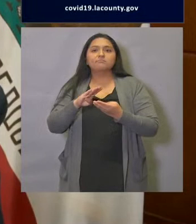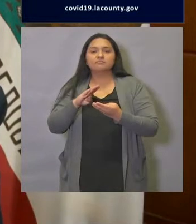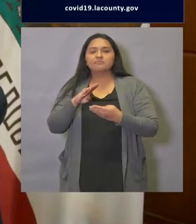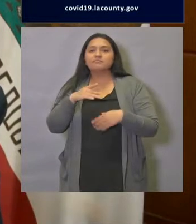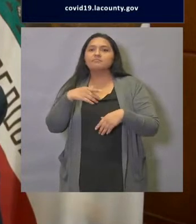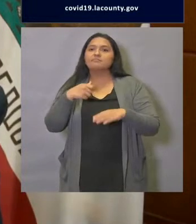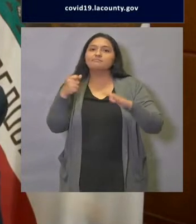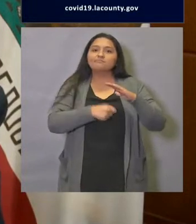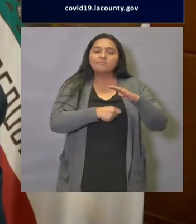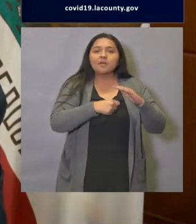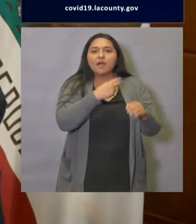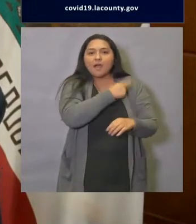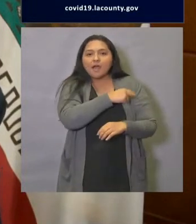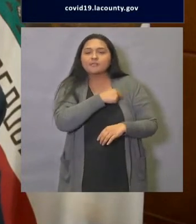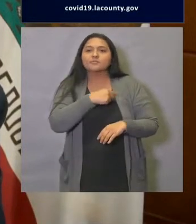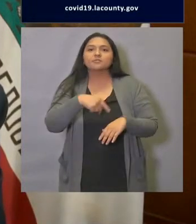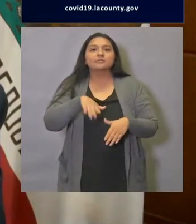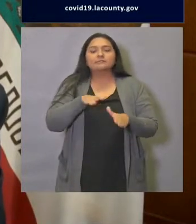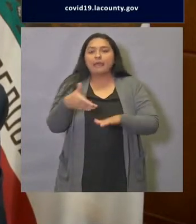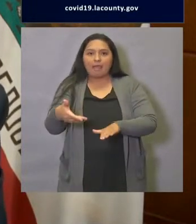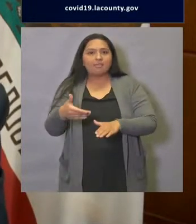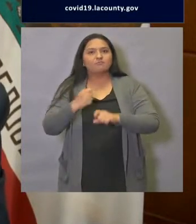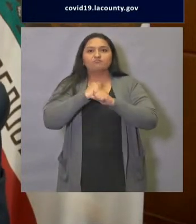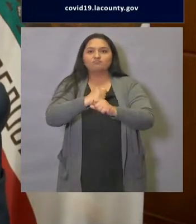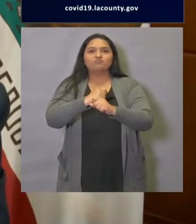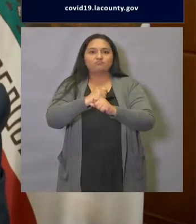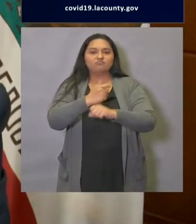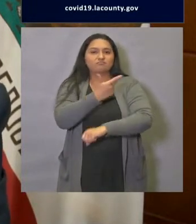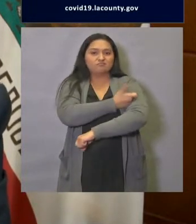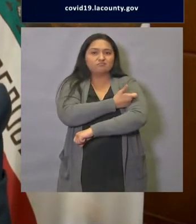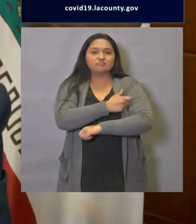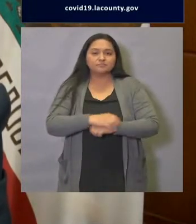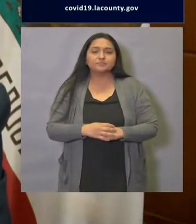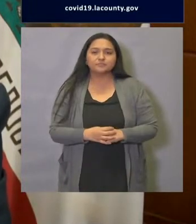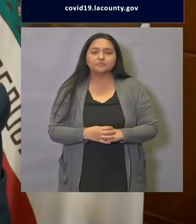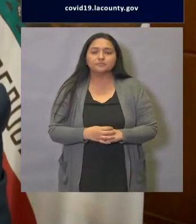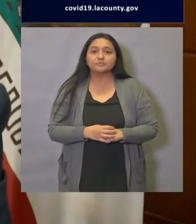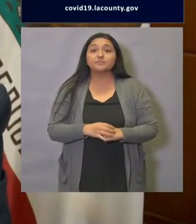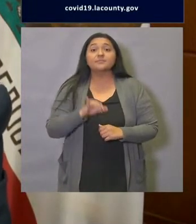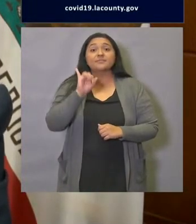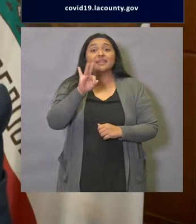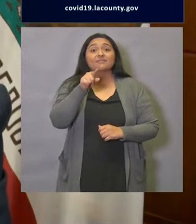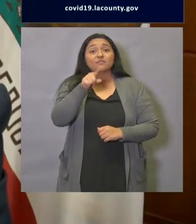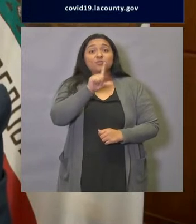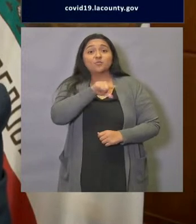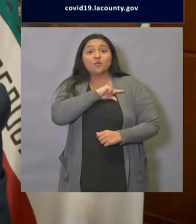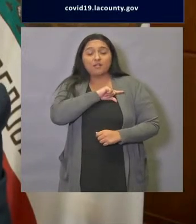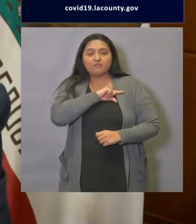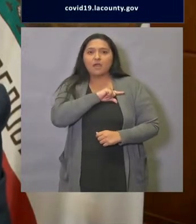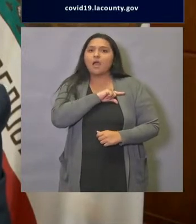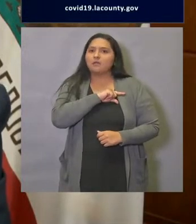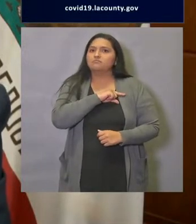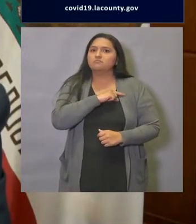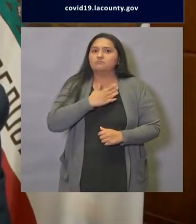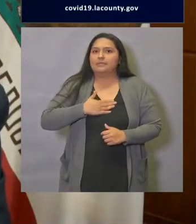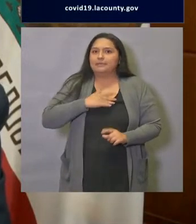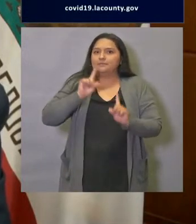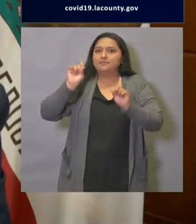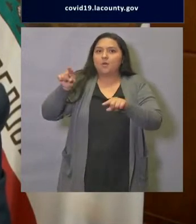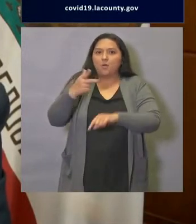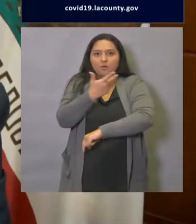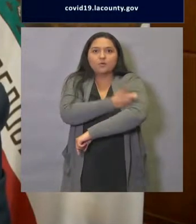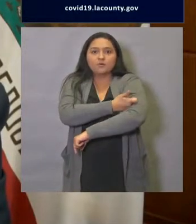para prevenir la muerte. Entonces, si es elegible, no duda en recibir esta